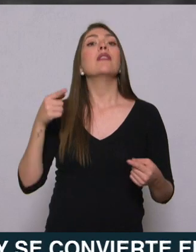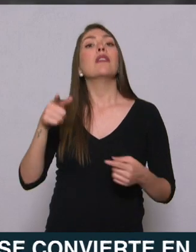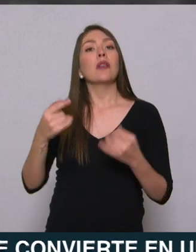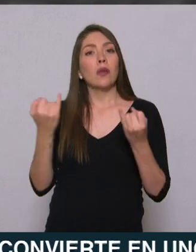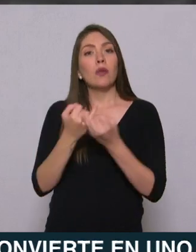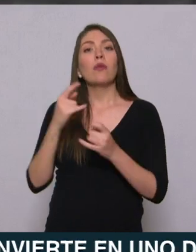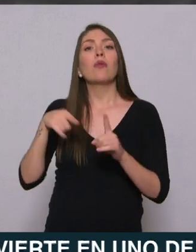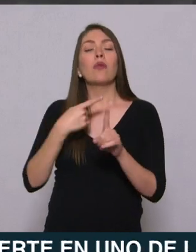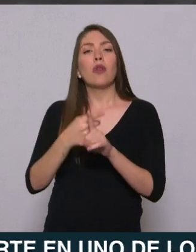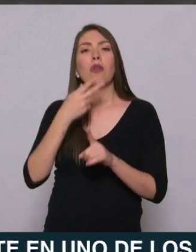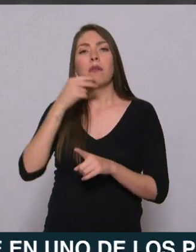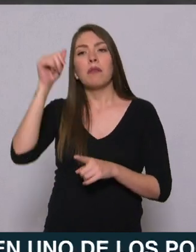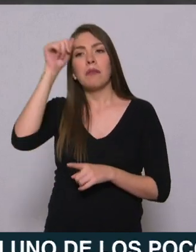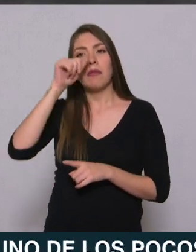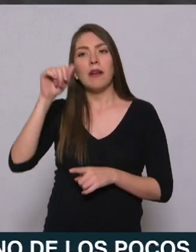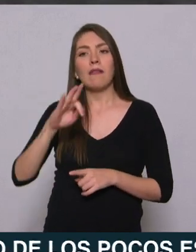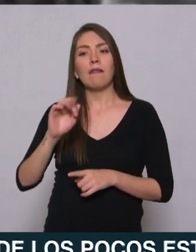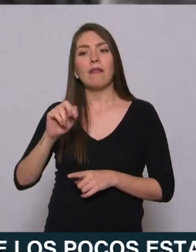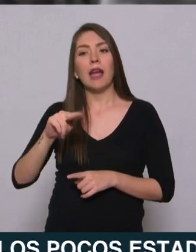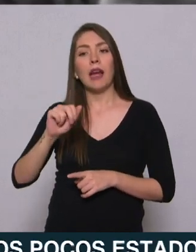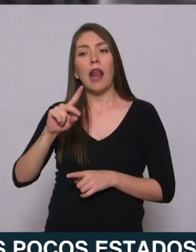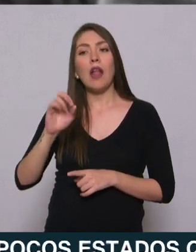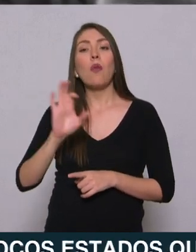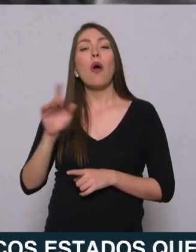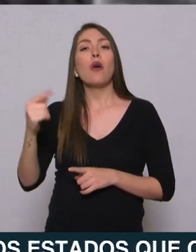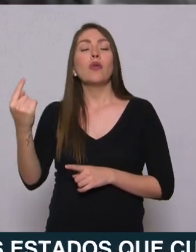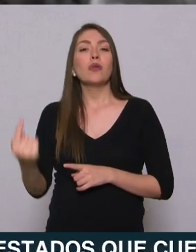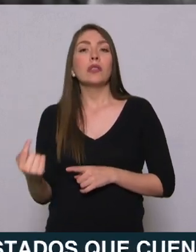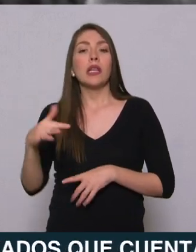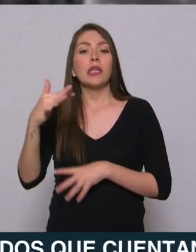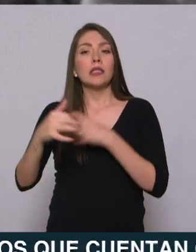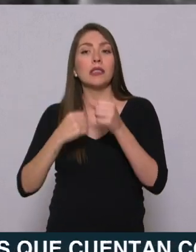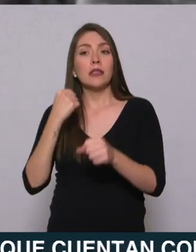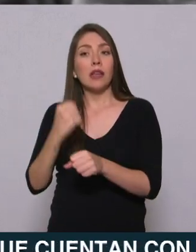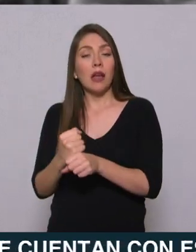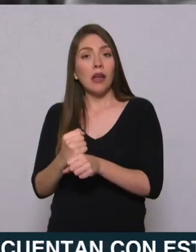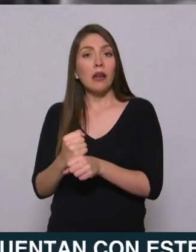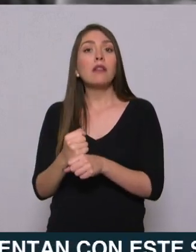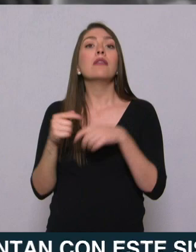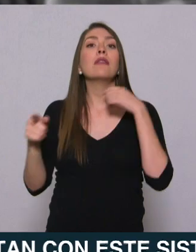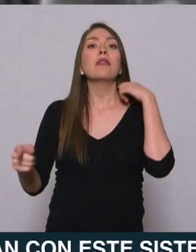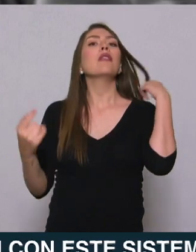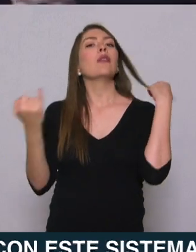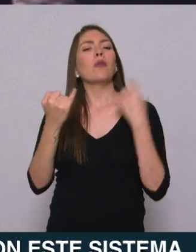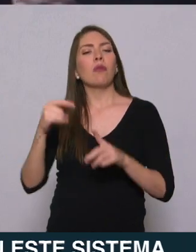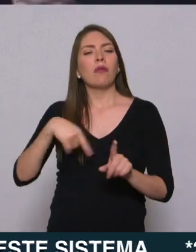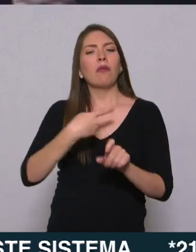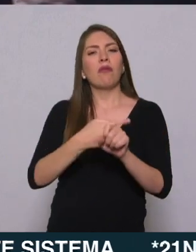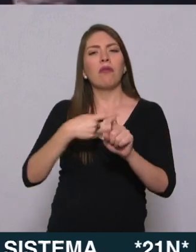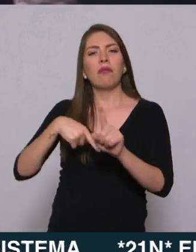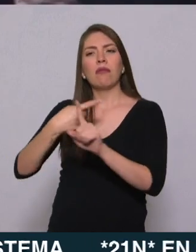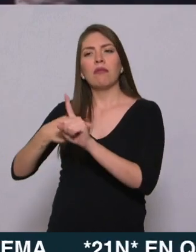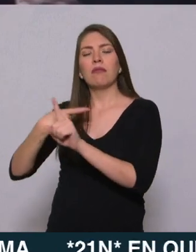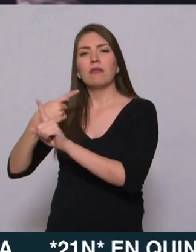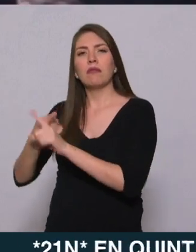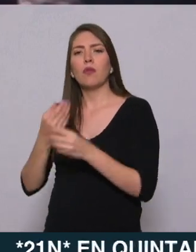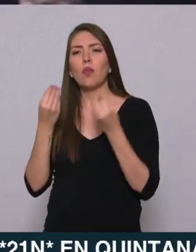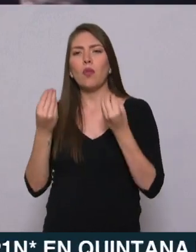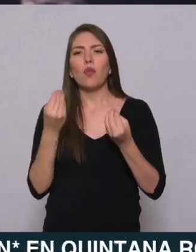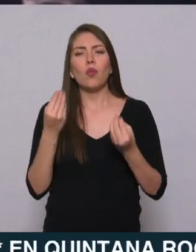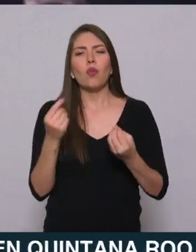Fernando Martínez cuando tenía 15 años, quien a su vez abusó sexualmente de varios menores entre